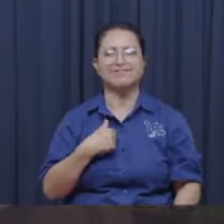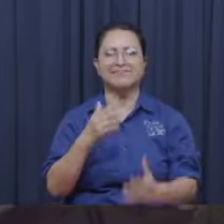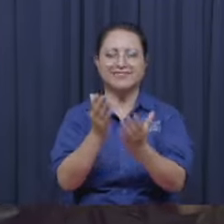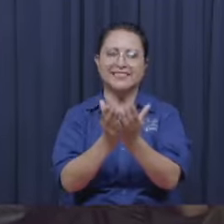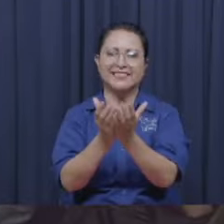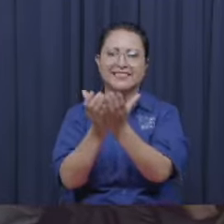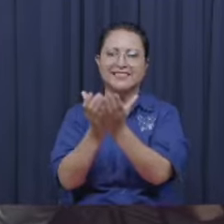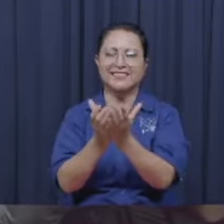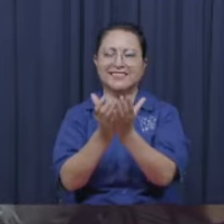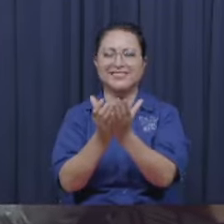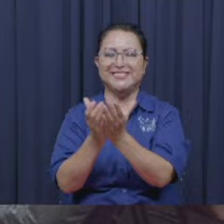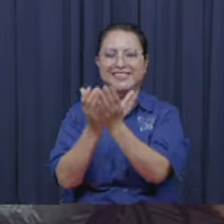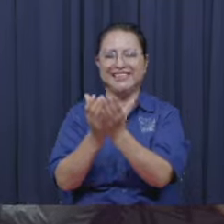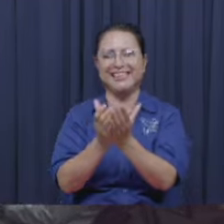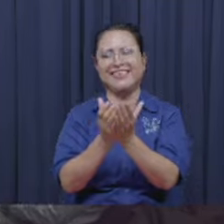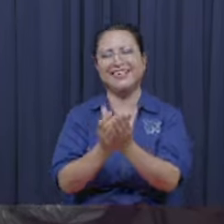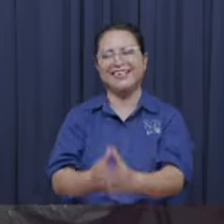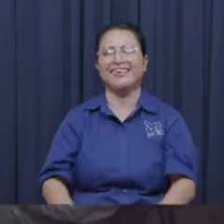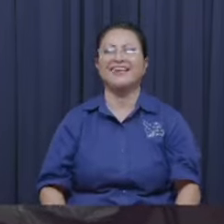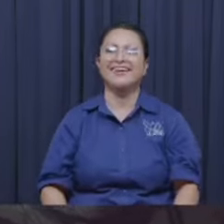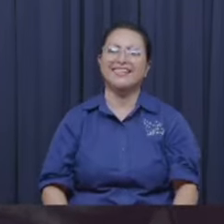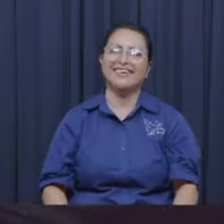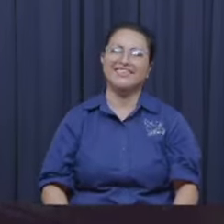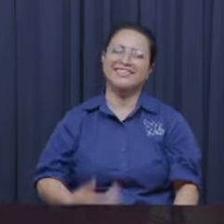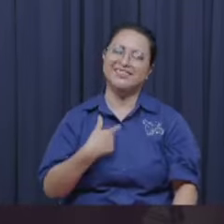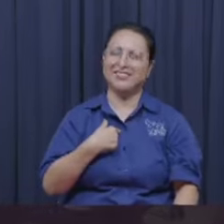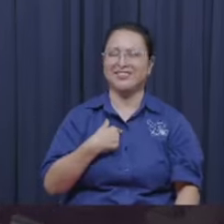el doctor Sergio Enríquez.